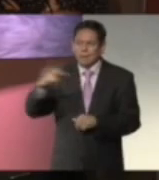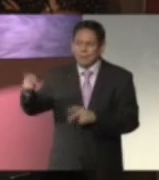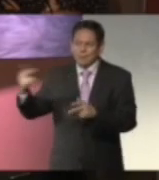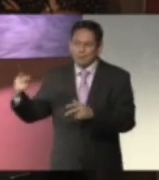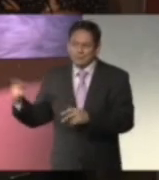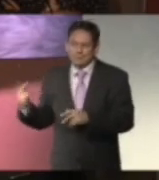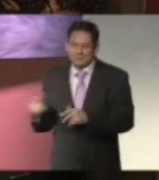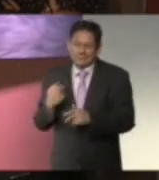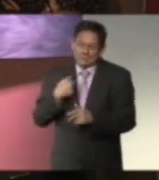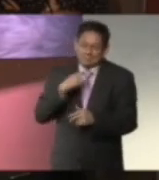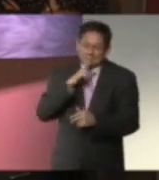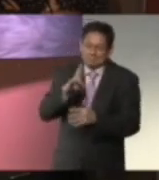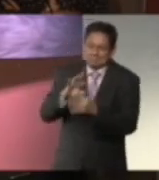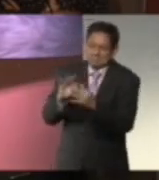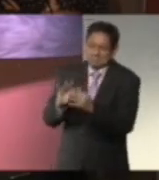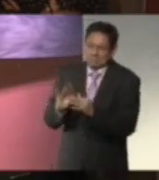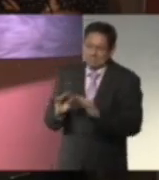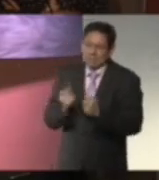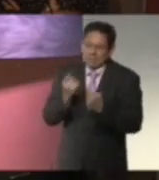todos los temas, aunque muchos son de mina.